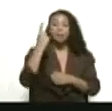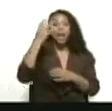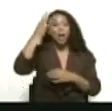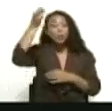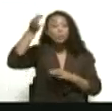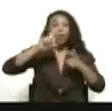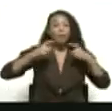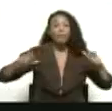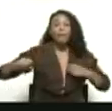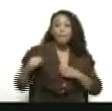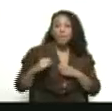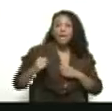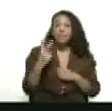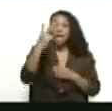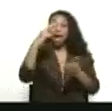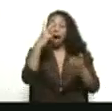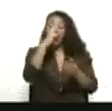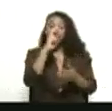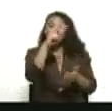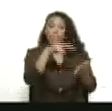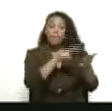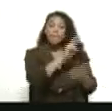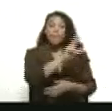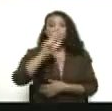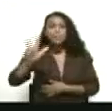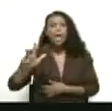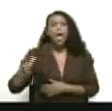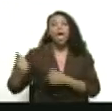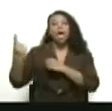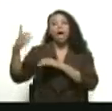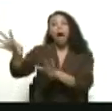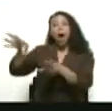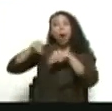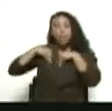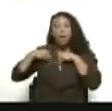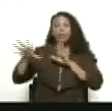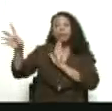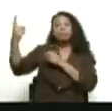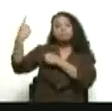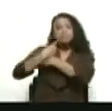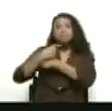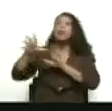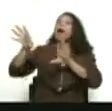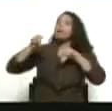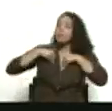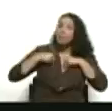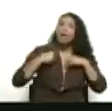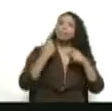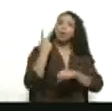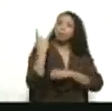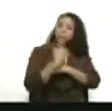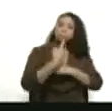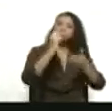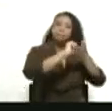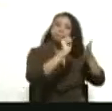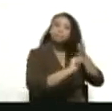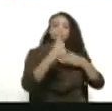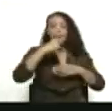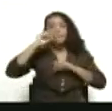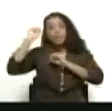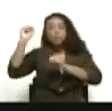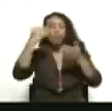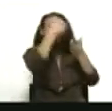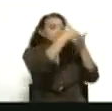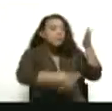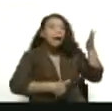Consejo General de Policía del año 2023, bueno, cumpliendo instrucciones precisas de nuestro presidente Nicolás Maduro Moros, apalancados en la Comisión para